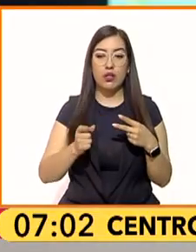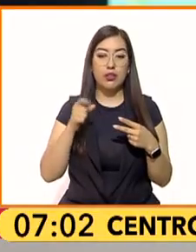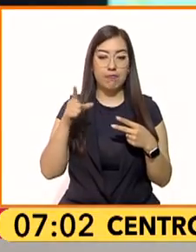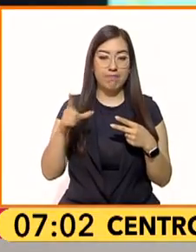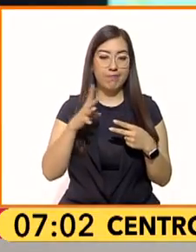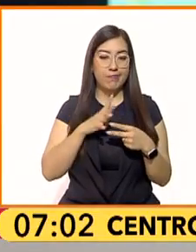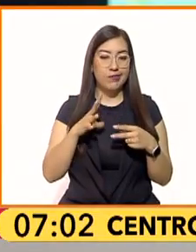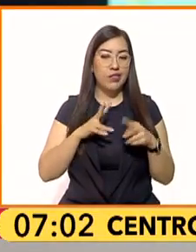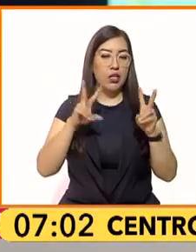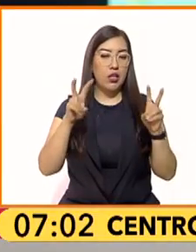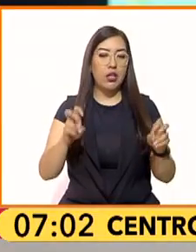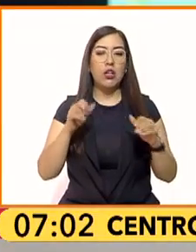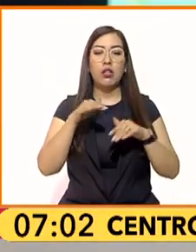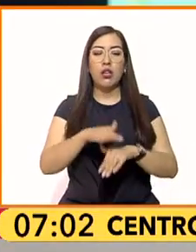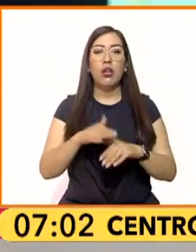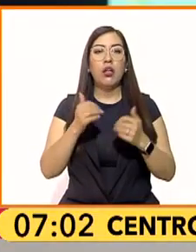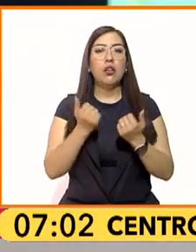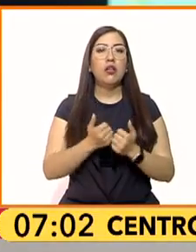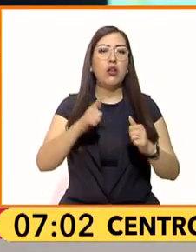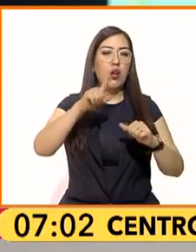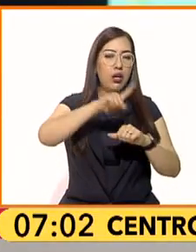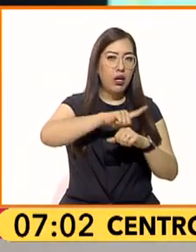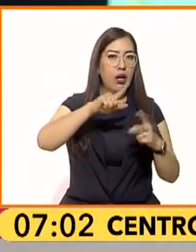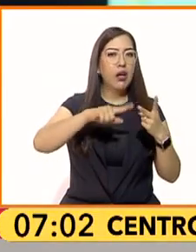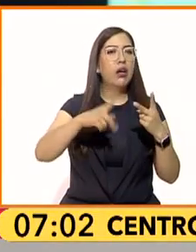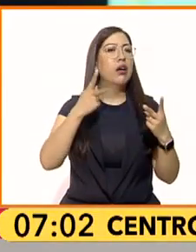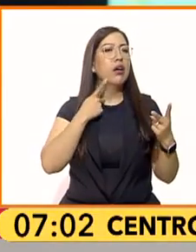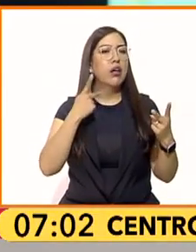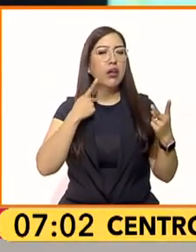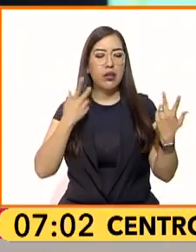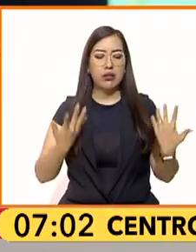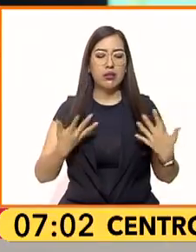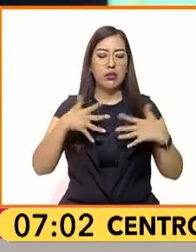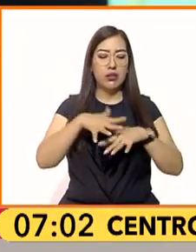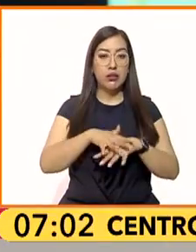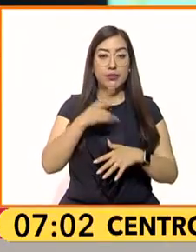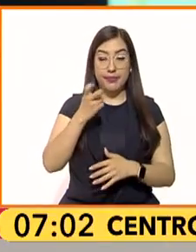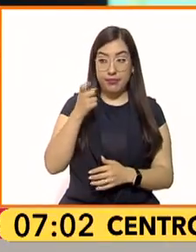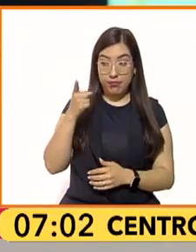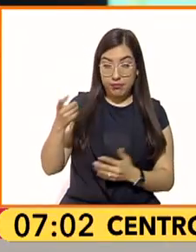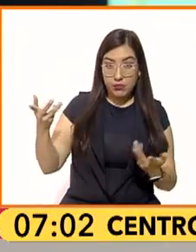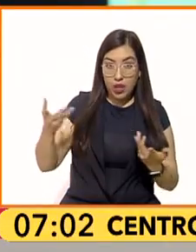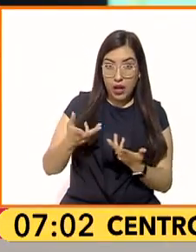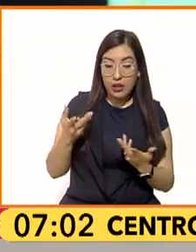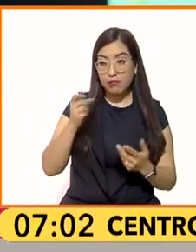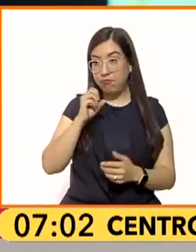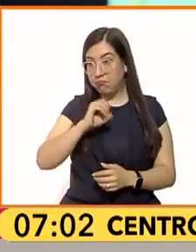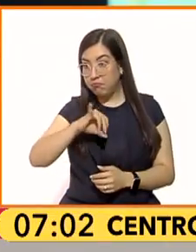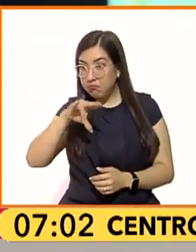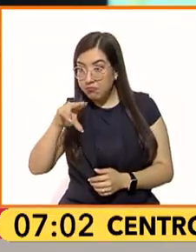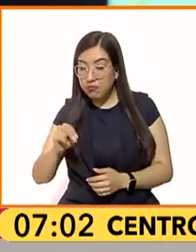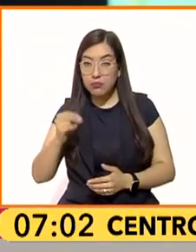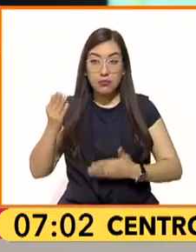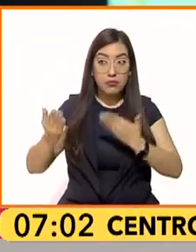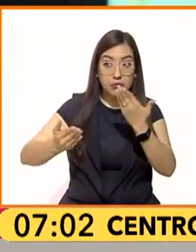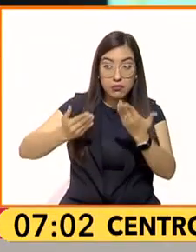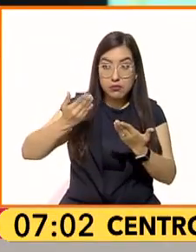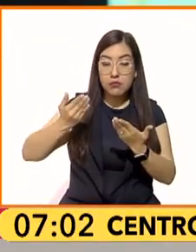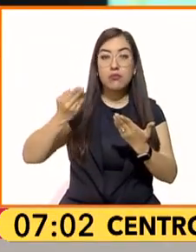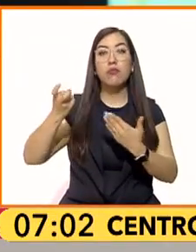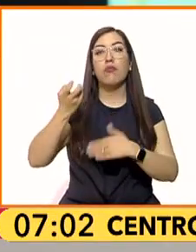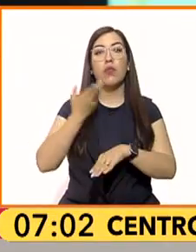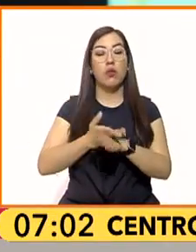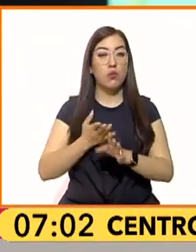en cuestiones sociopolíticas. Sí. De tal suerte que lo que haga o deje de hacer tiene